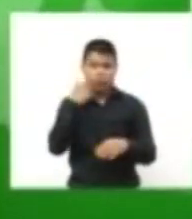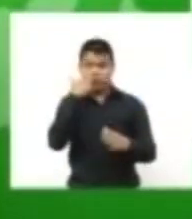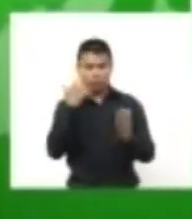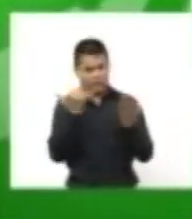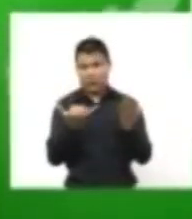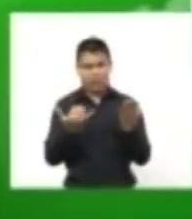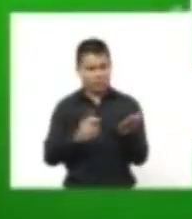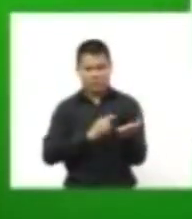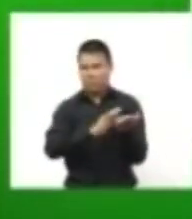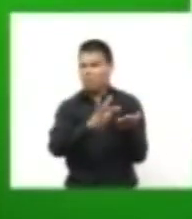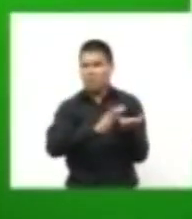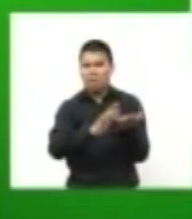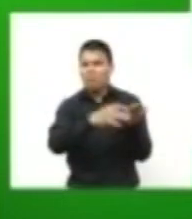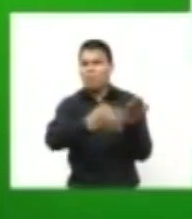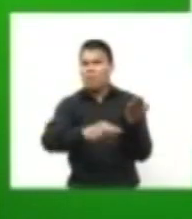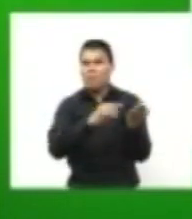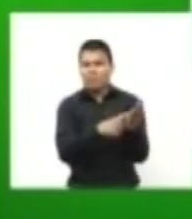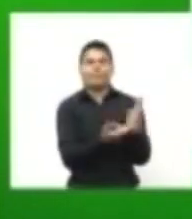impuestos